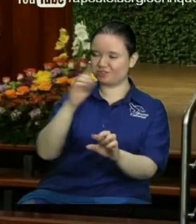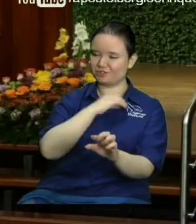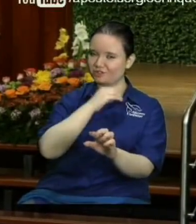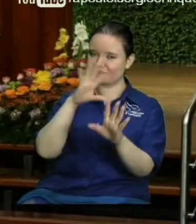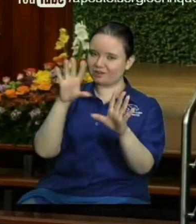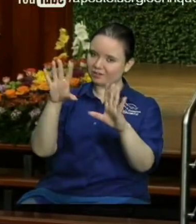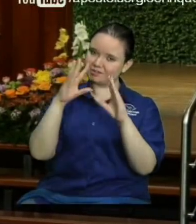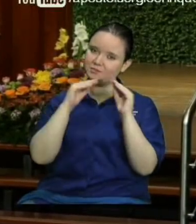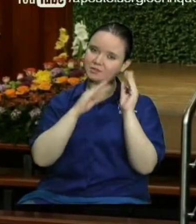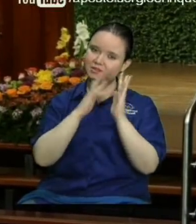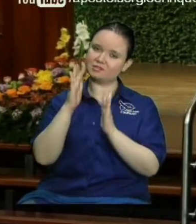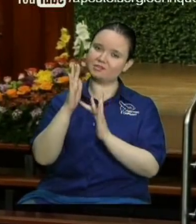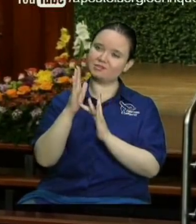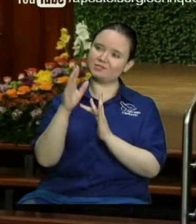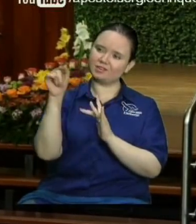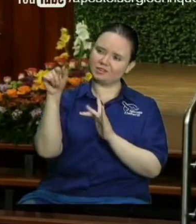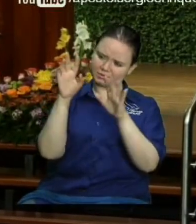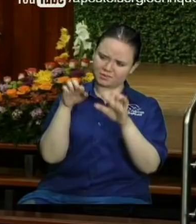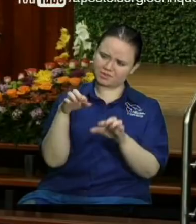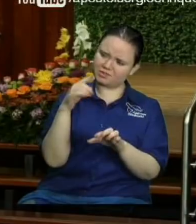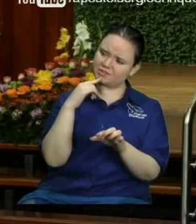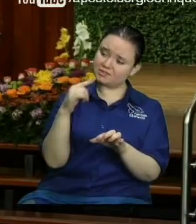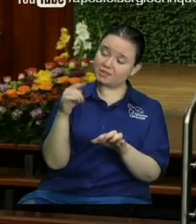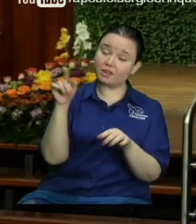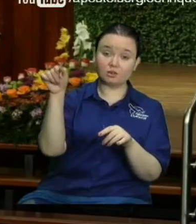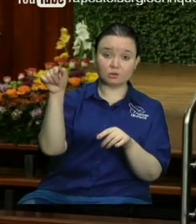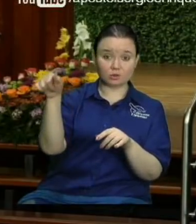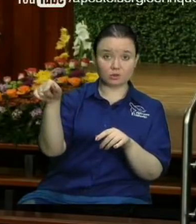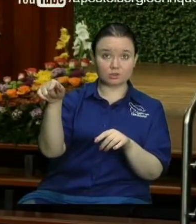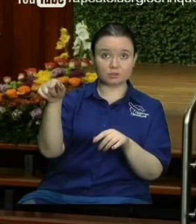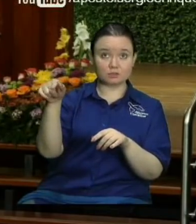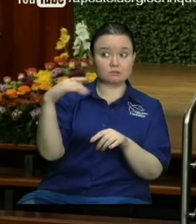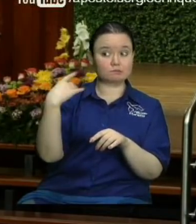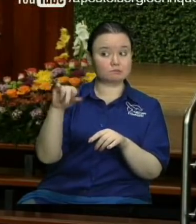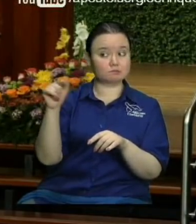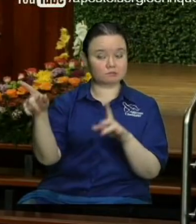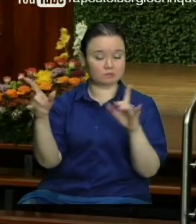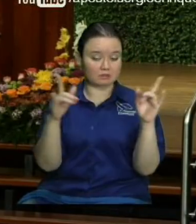Cristo, era que cuando uno les decía, pero mire las guerras.